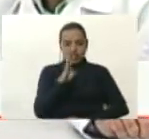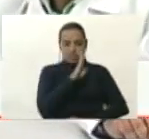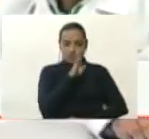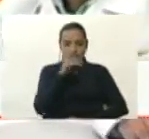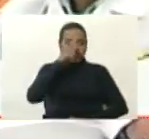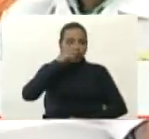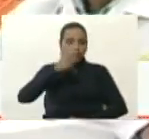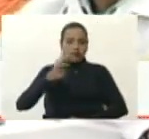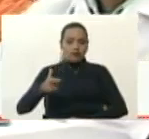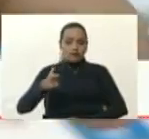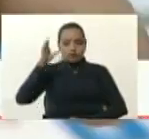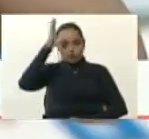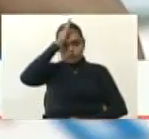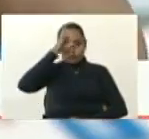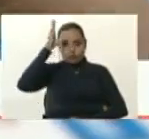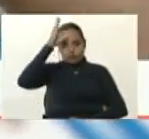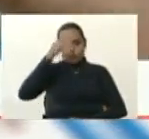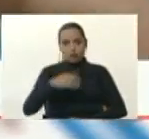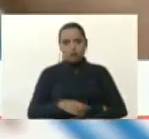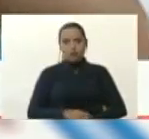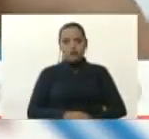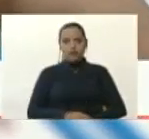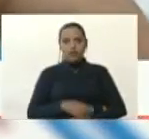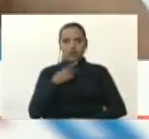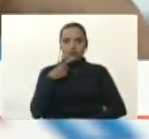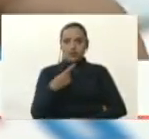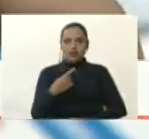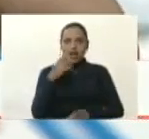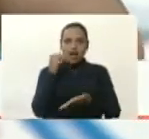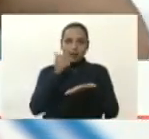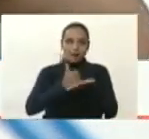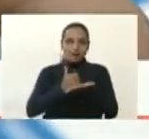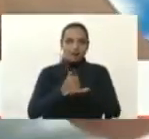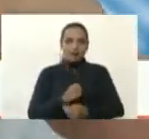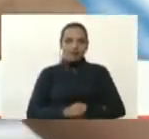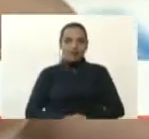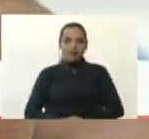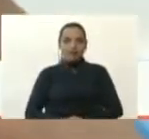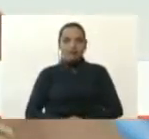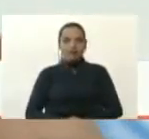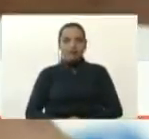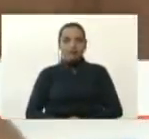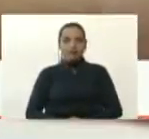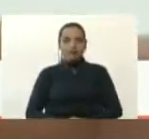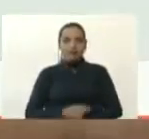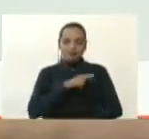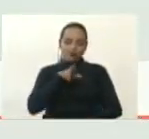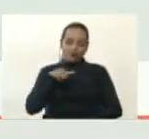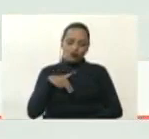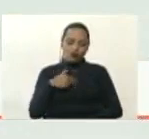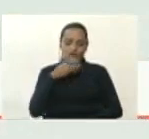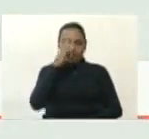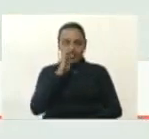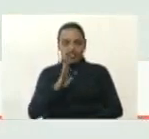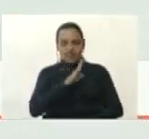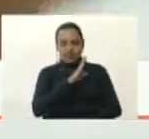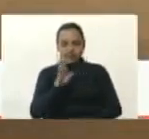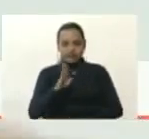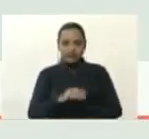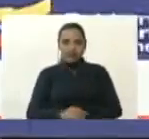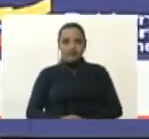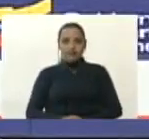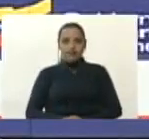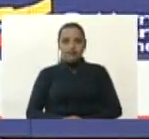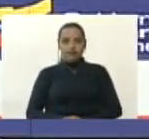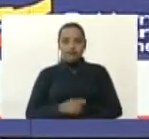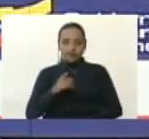pueblo turco y yo le dije amén. Estamos benditos. Esto sirve